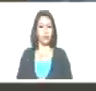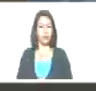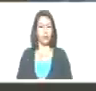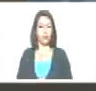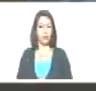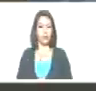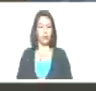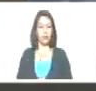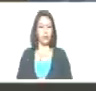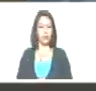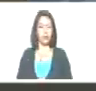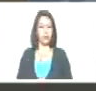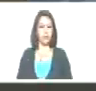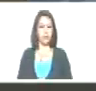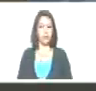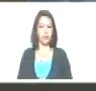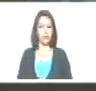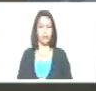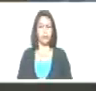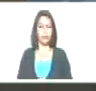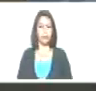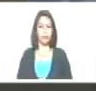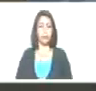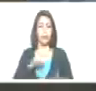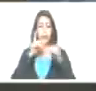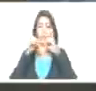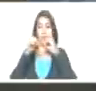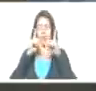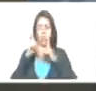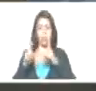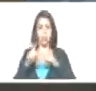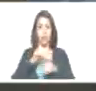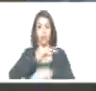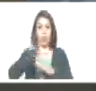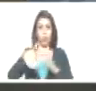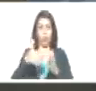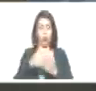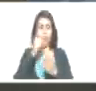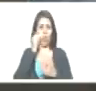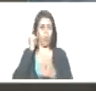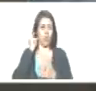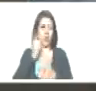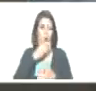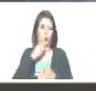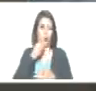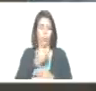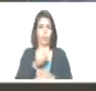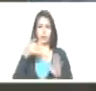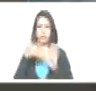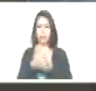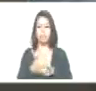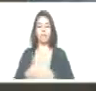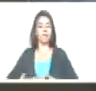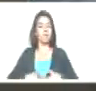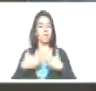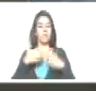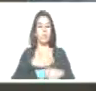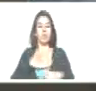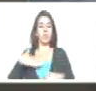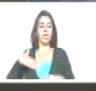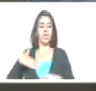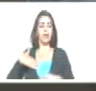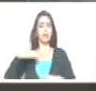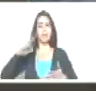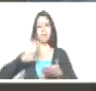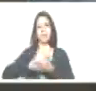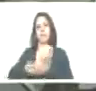obviamente, lo debatimos con los muchachos y con las muchachas y hablamos de lo que nos indigna, el hecho de que quieran manchar todas nuestras